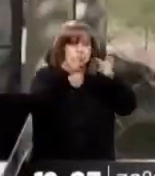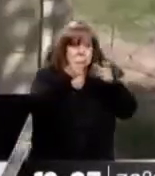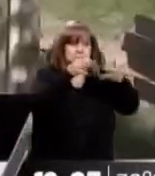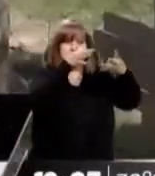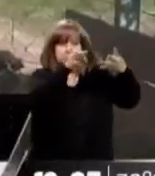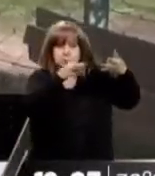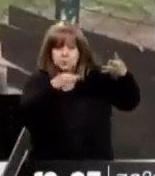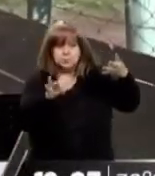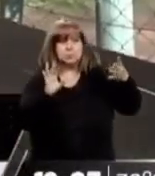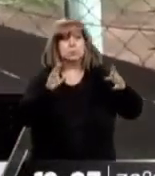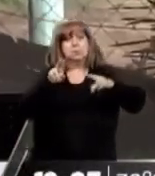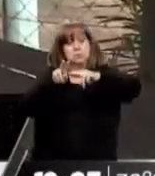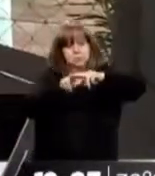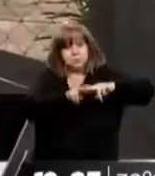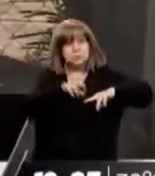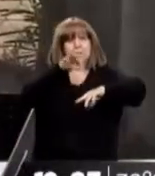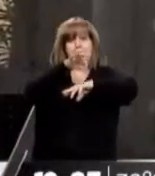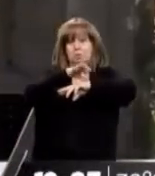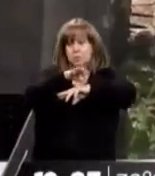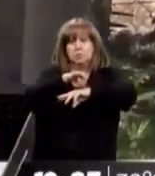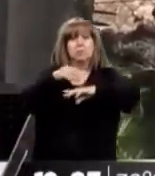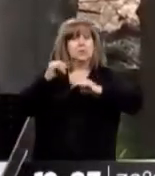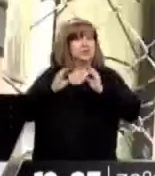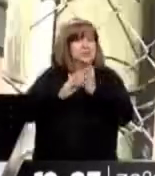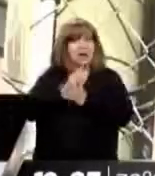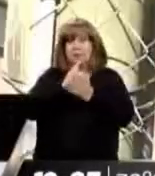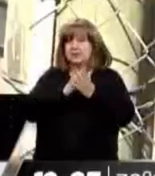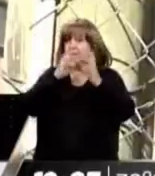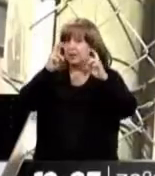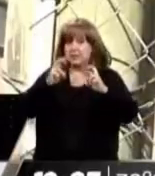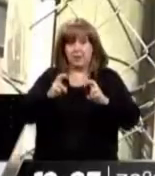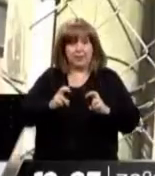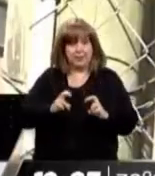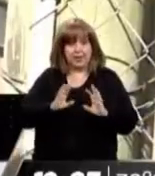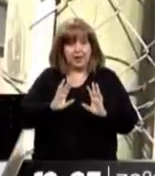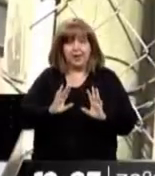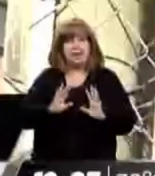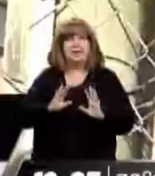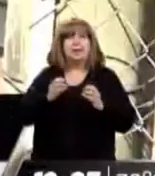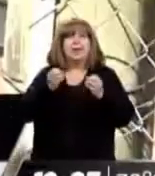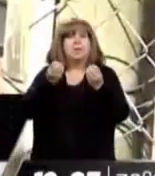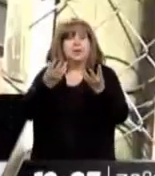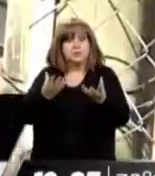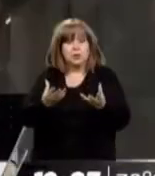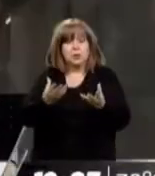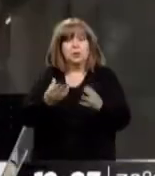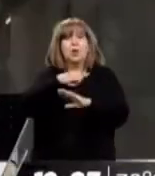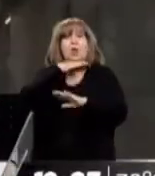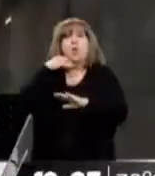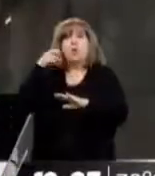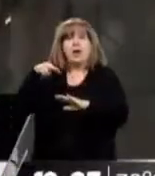algunos últimos detalles para poder saber cómo ocurrió este hecho, ¿no? Sobre todo, qué pasó con Juan